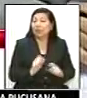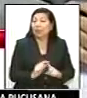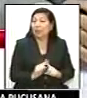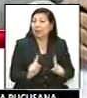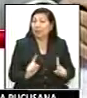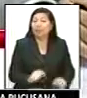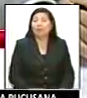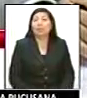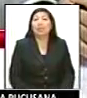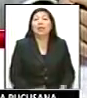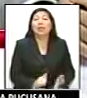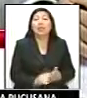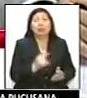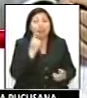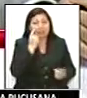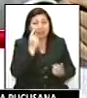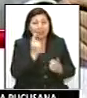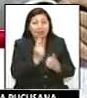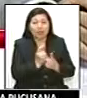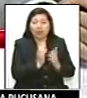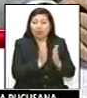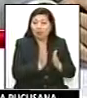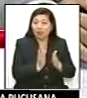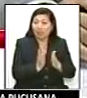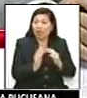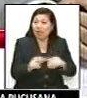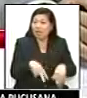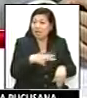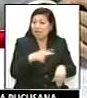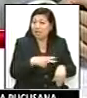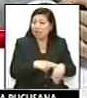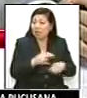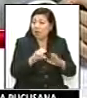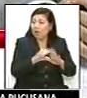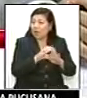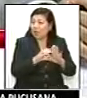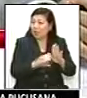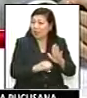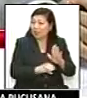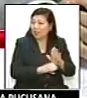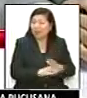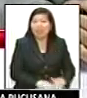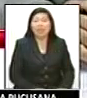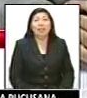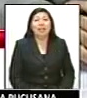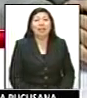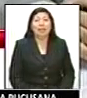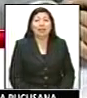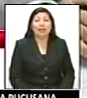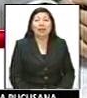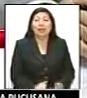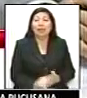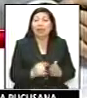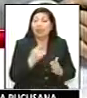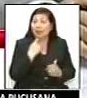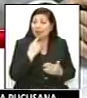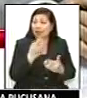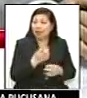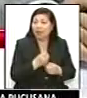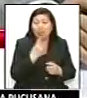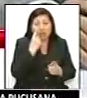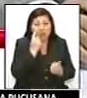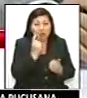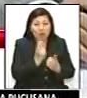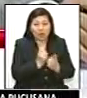diferencia entre lo que se conoce como órganos de naturaleza constitucional, de lo que también en la doctrina se conoce